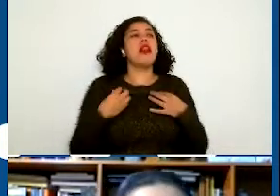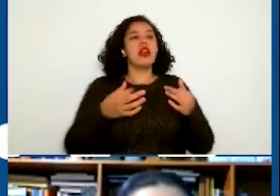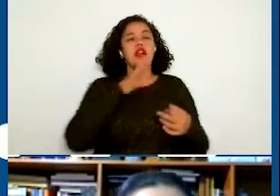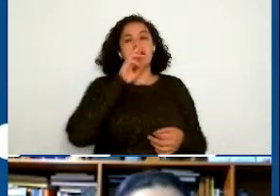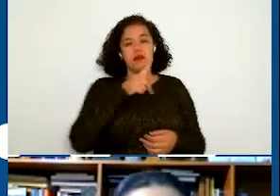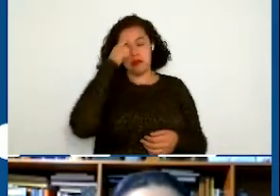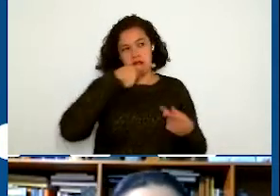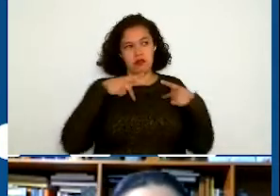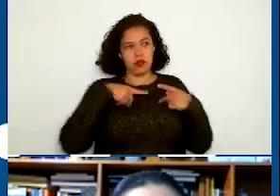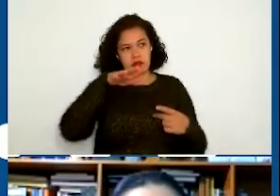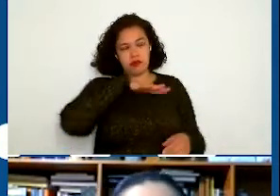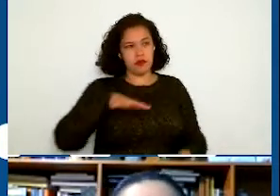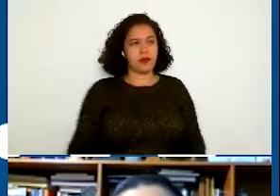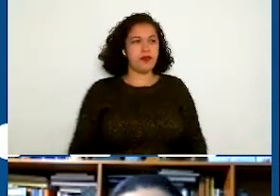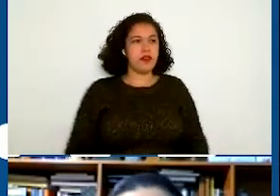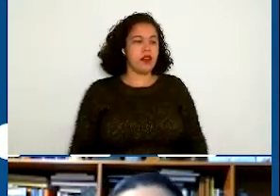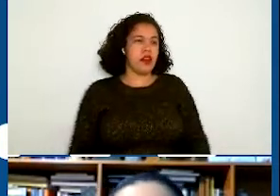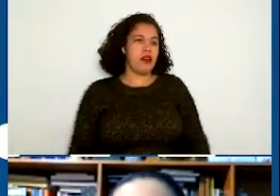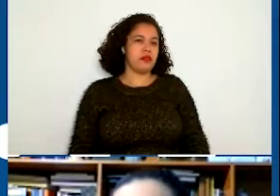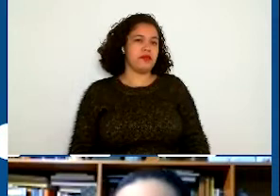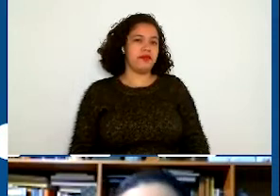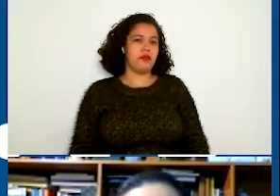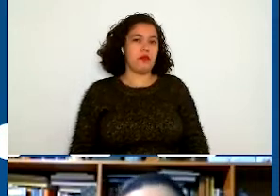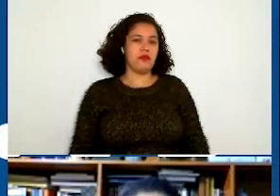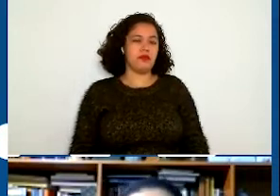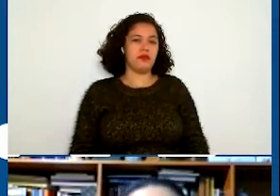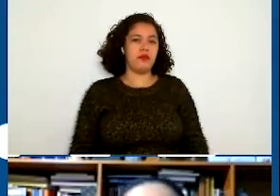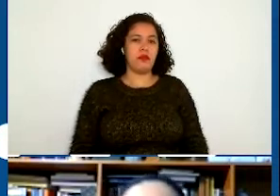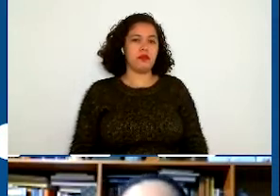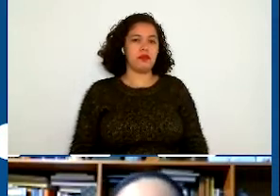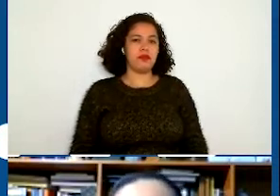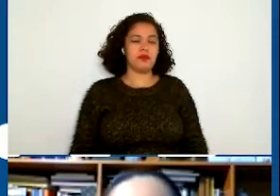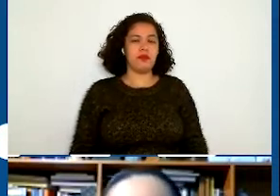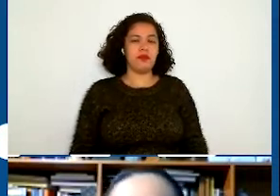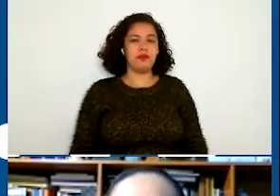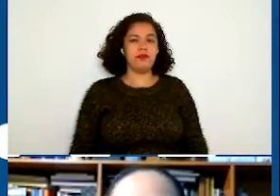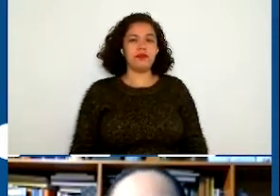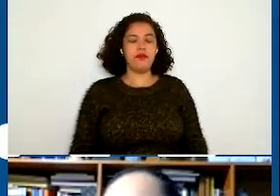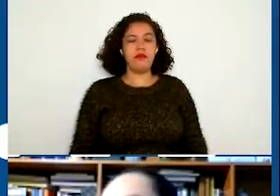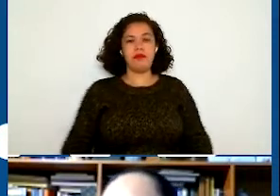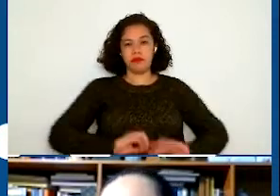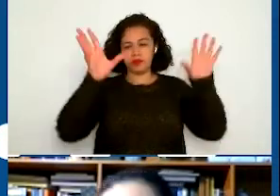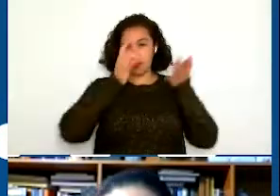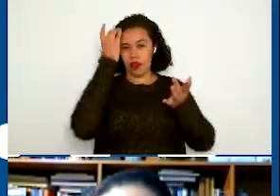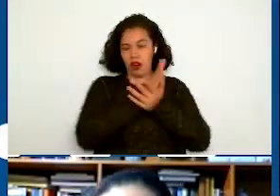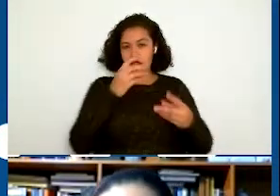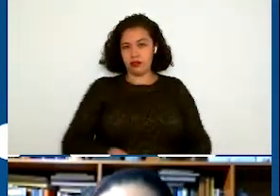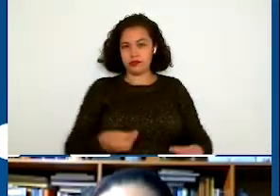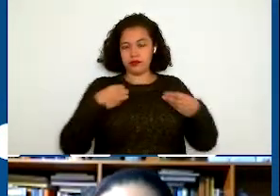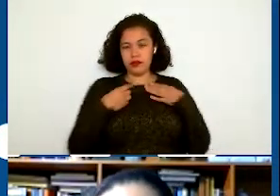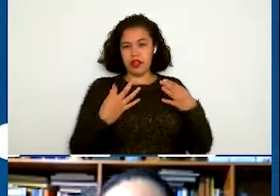las personas. Claro, no solamente se queda, fíjense, no solamente se queda en la calidad de vida de las